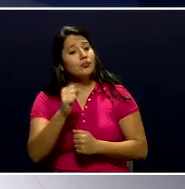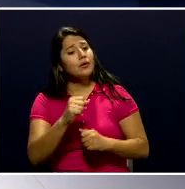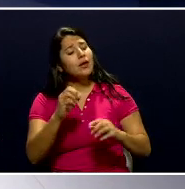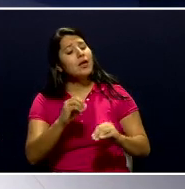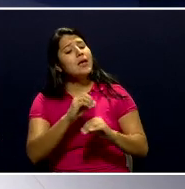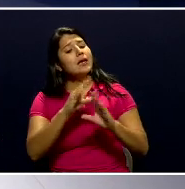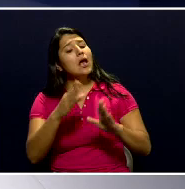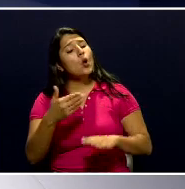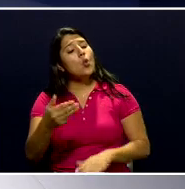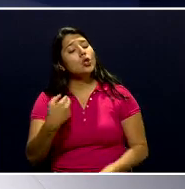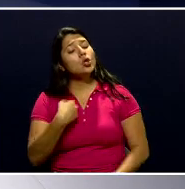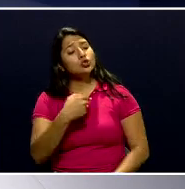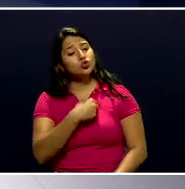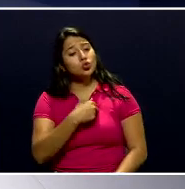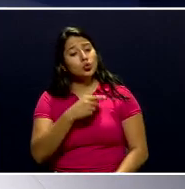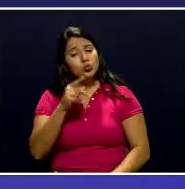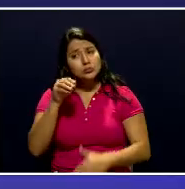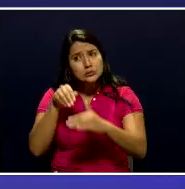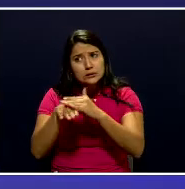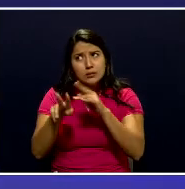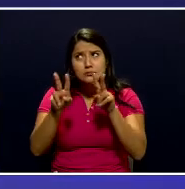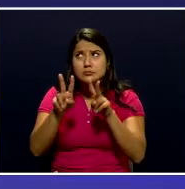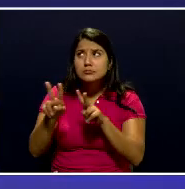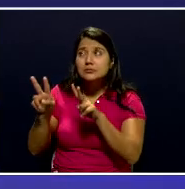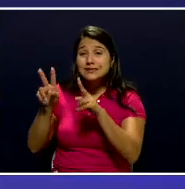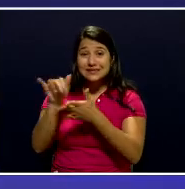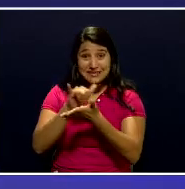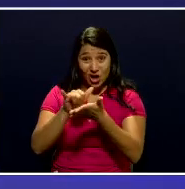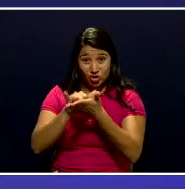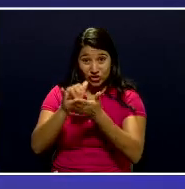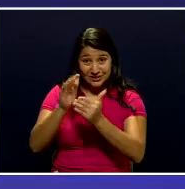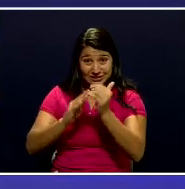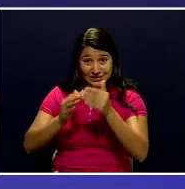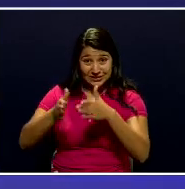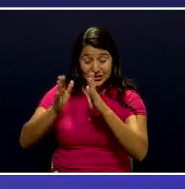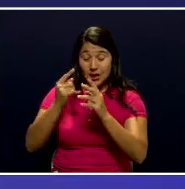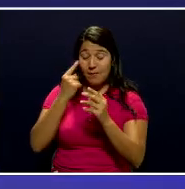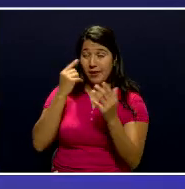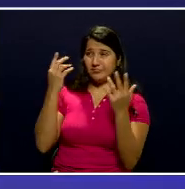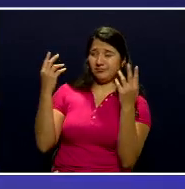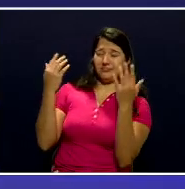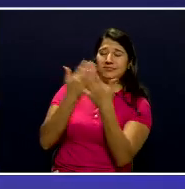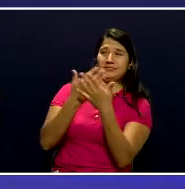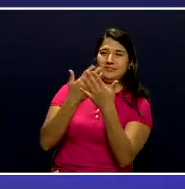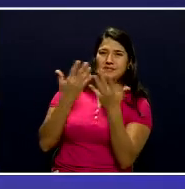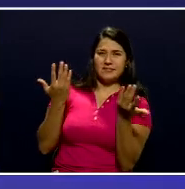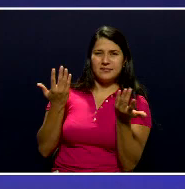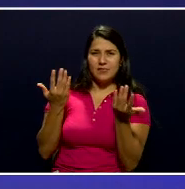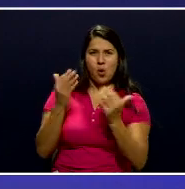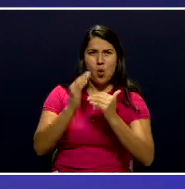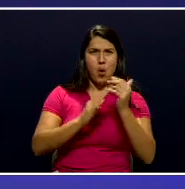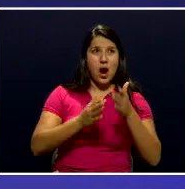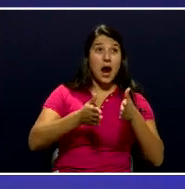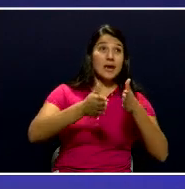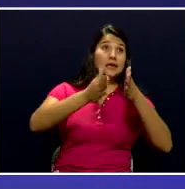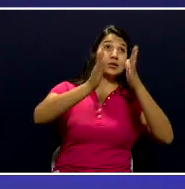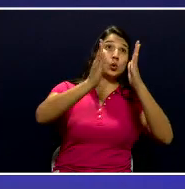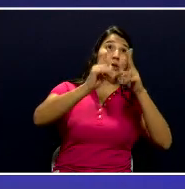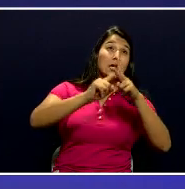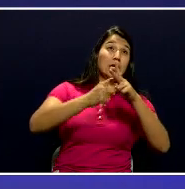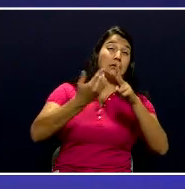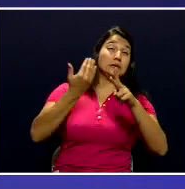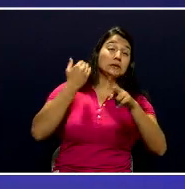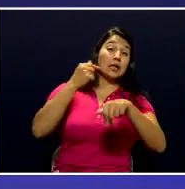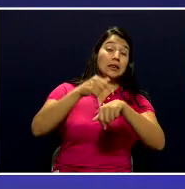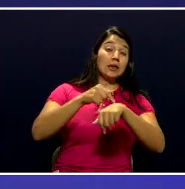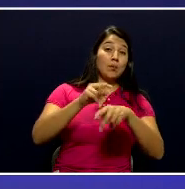uno transita la ciudad de San José y ve los edificios, nota un choque muy fuerte entre una arquitectura de inicio del siglo